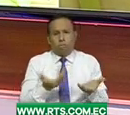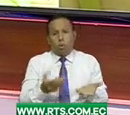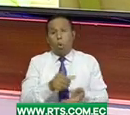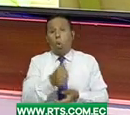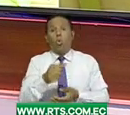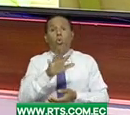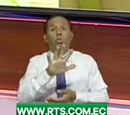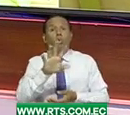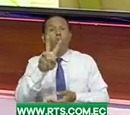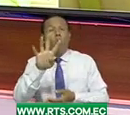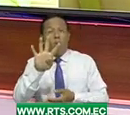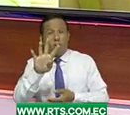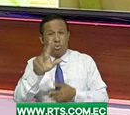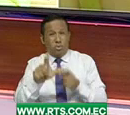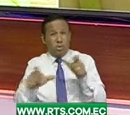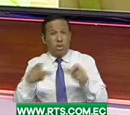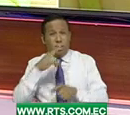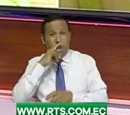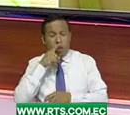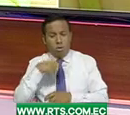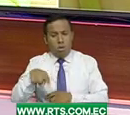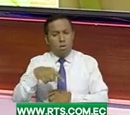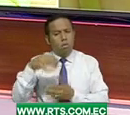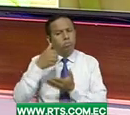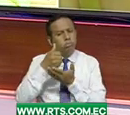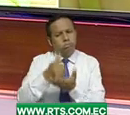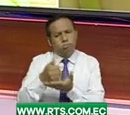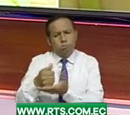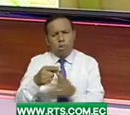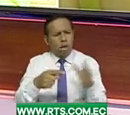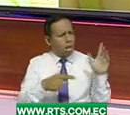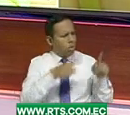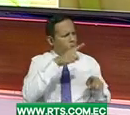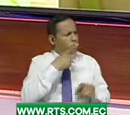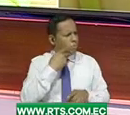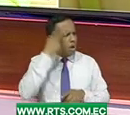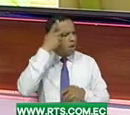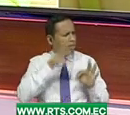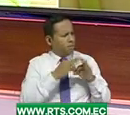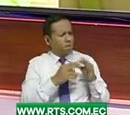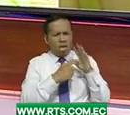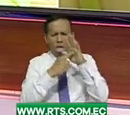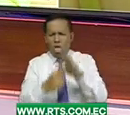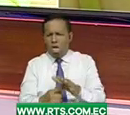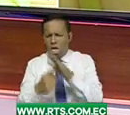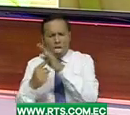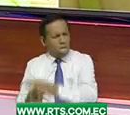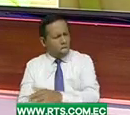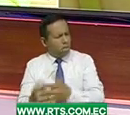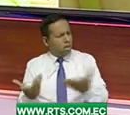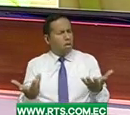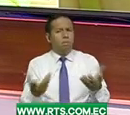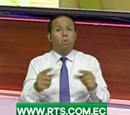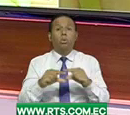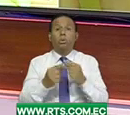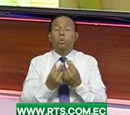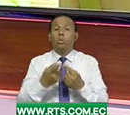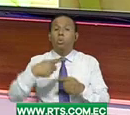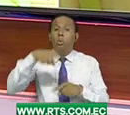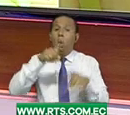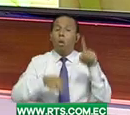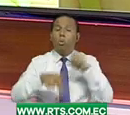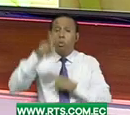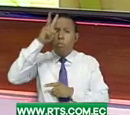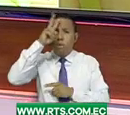la apertura de 5 investigaciones previas para desarticular bandas dedicadas a la trata de personas con fines